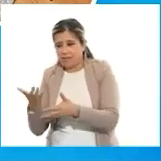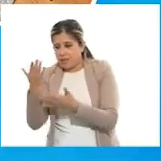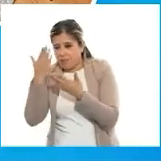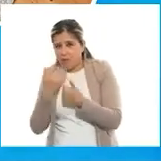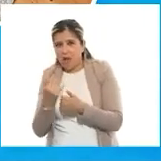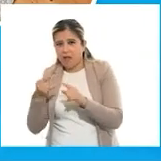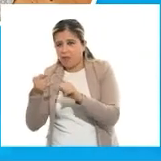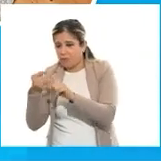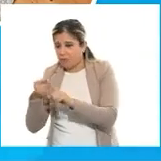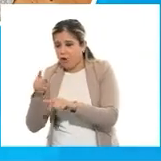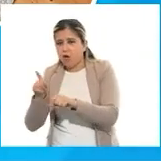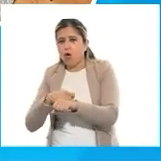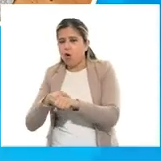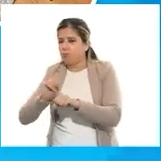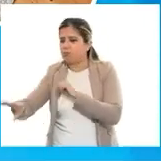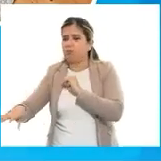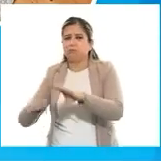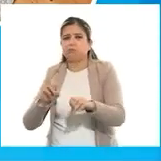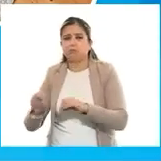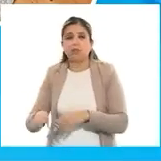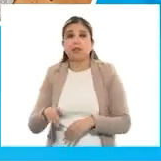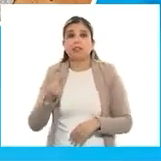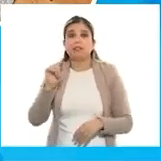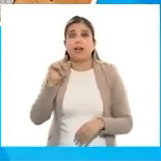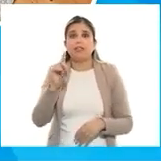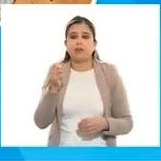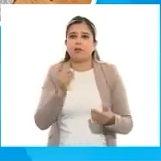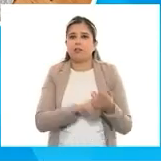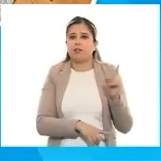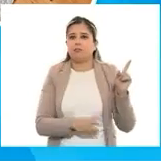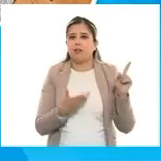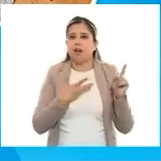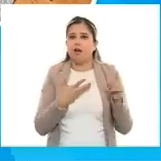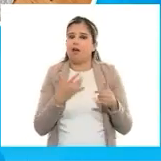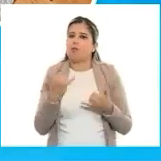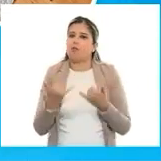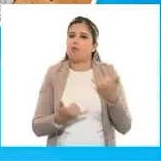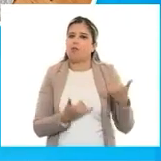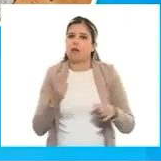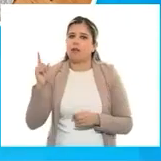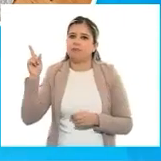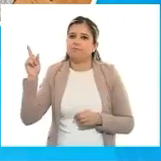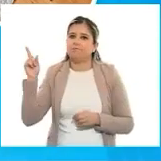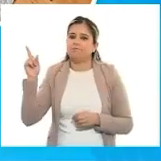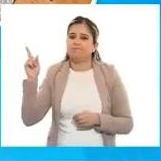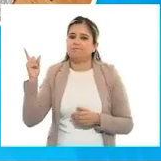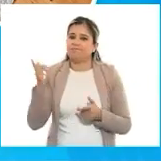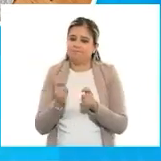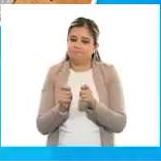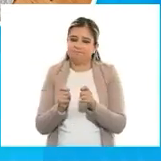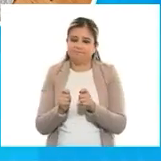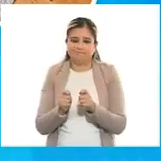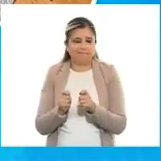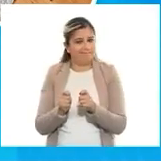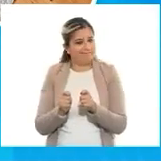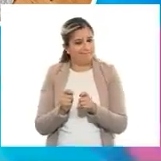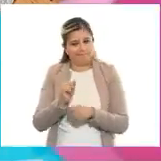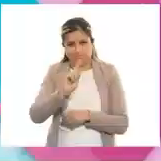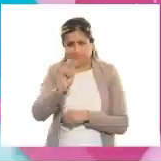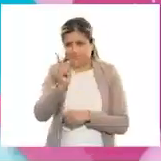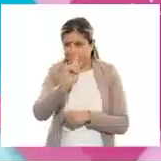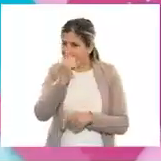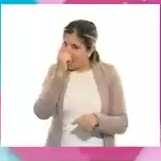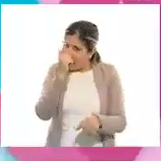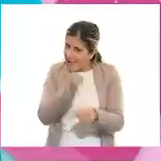hasta están los colores botados y Tadeo está jugando videojuegos. Ay, mira, no cumplió. Ya te cachamos,